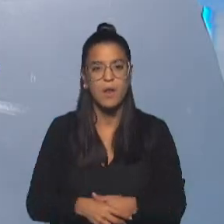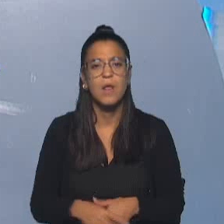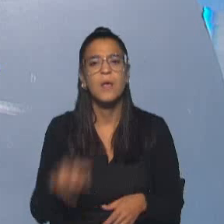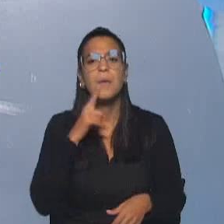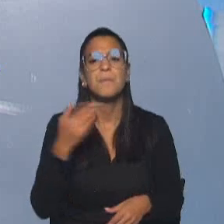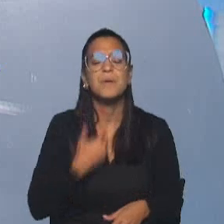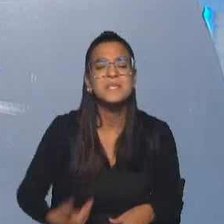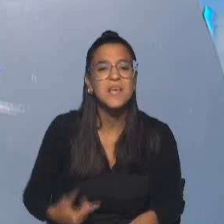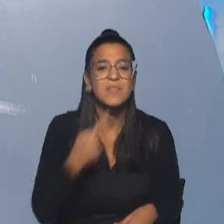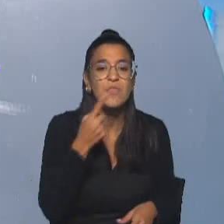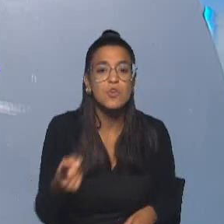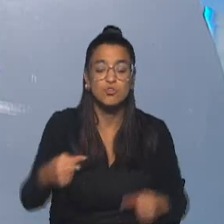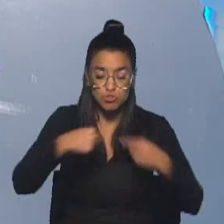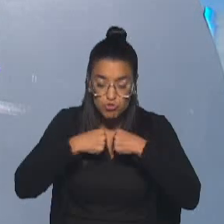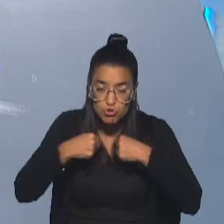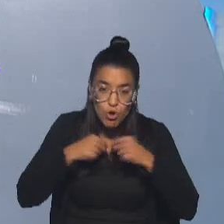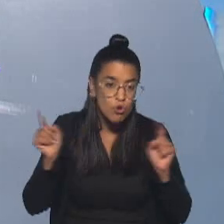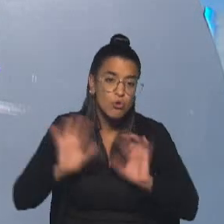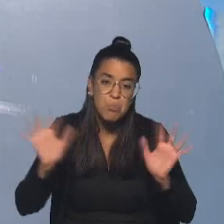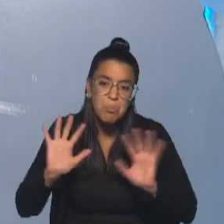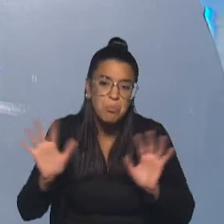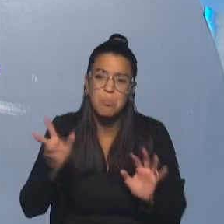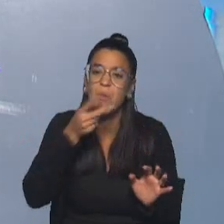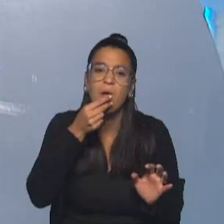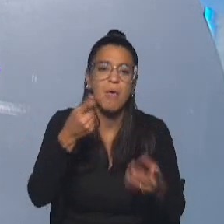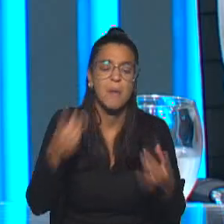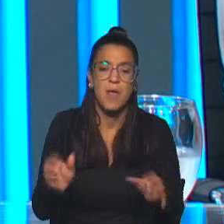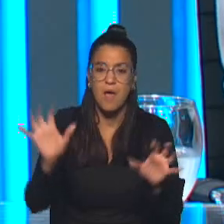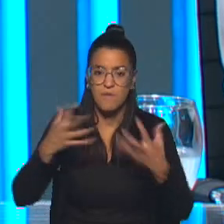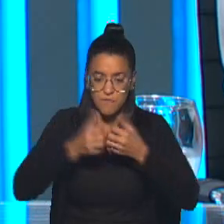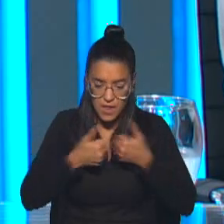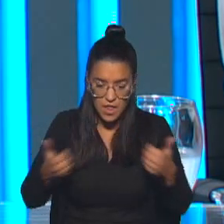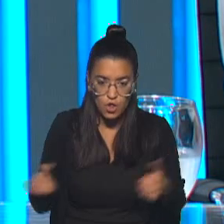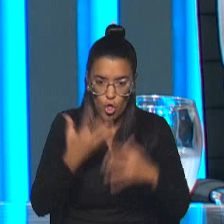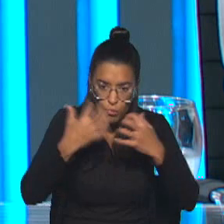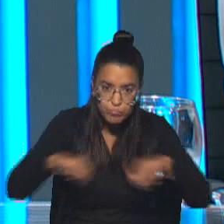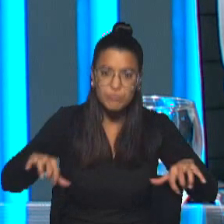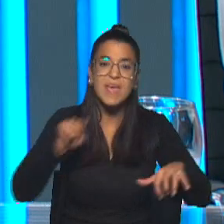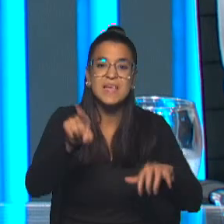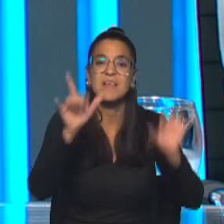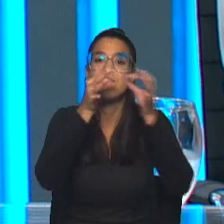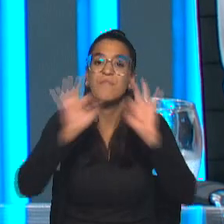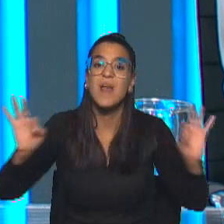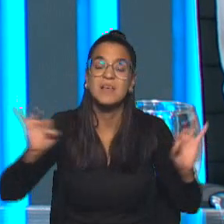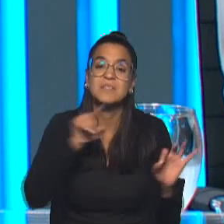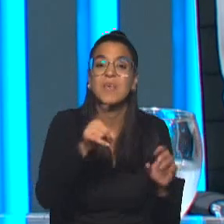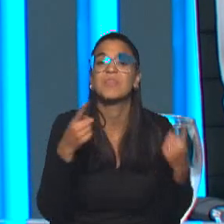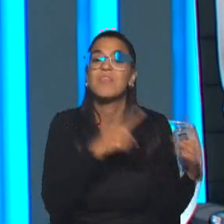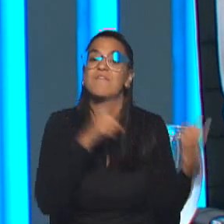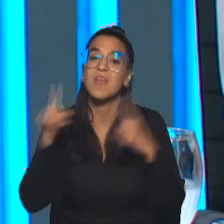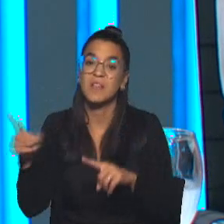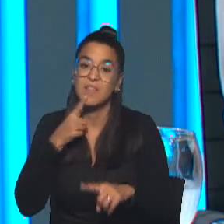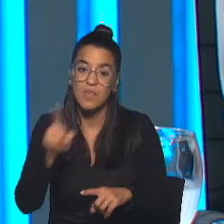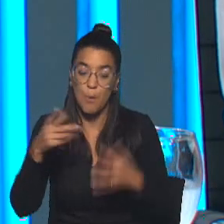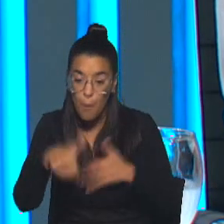dijo el presidente es: yo no voy a hacer nada para que se rompa el frente de todos. Esa fue la frase, que es distinta a decir